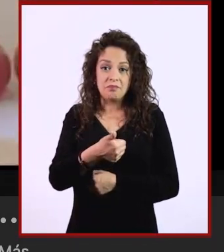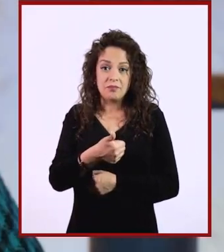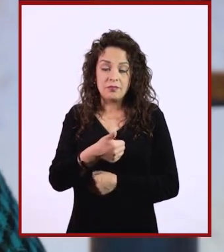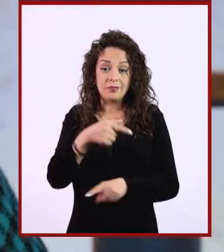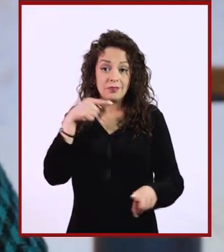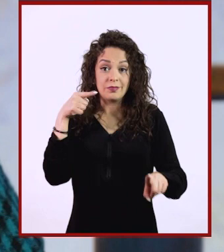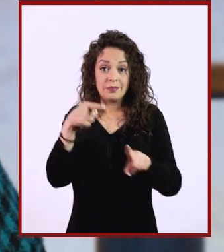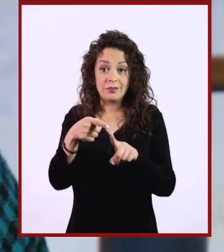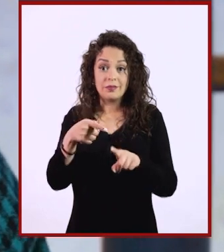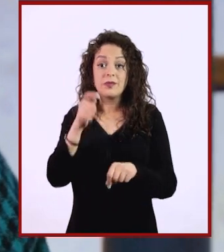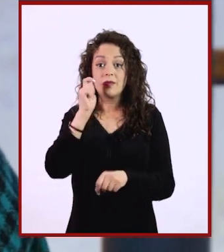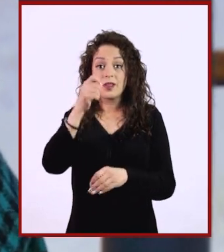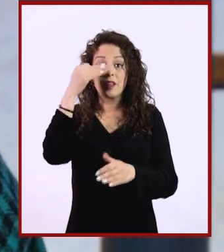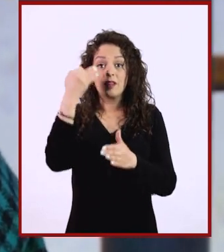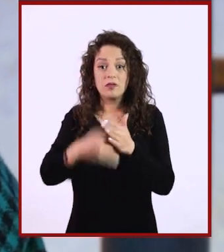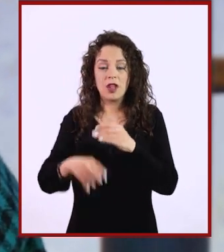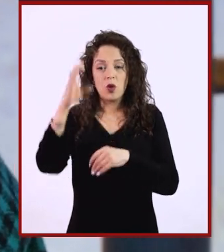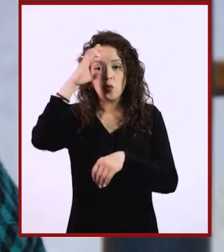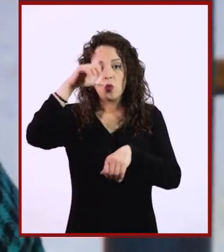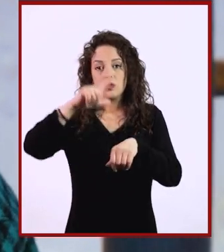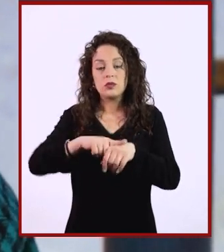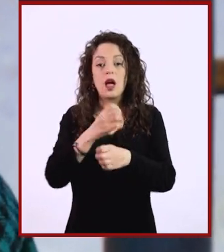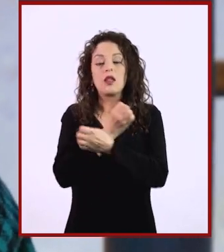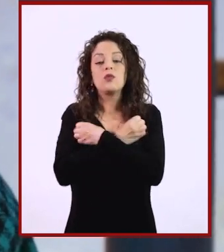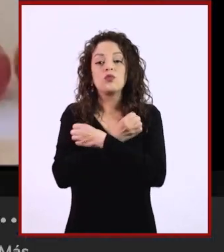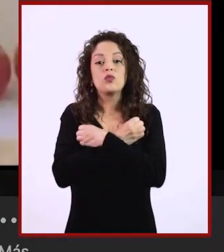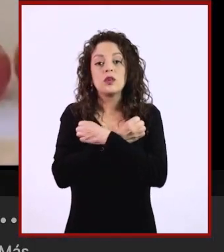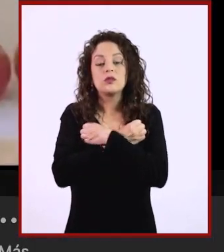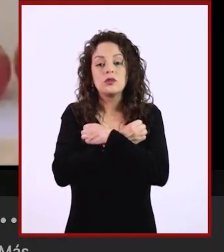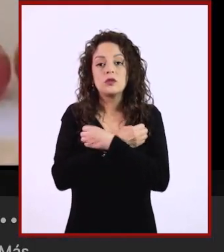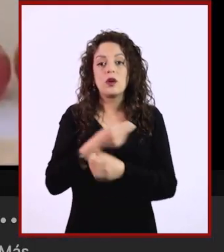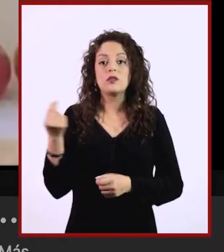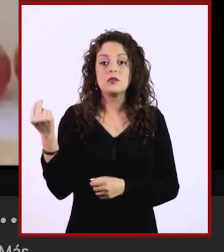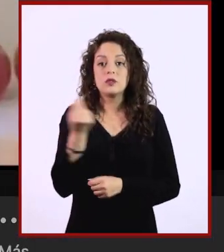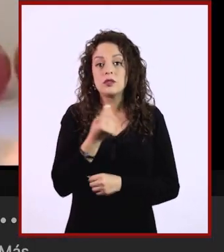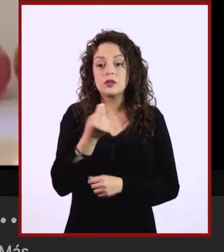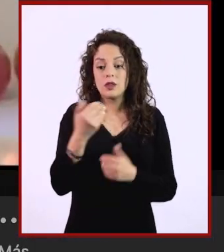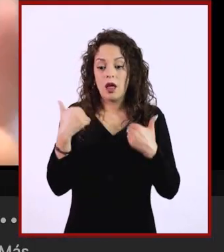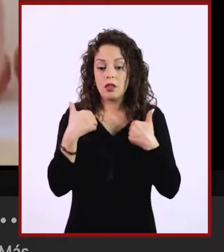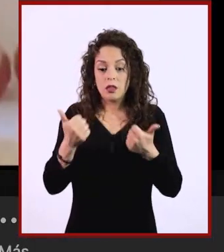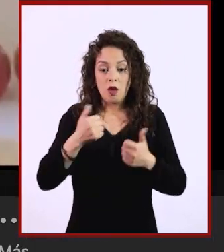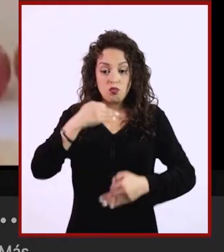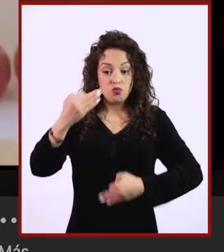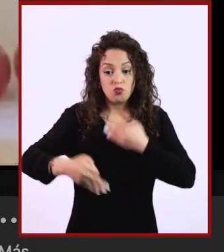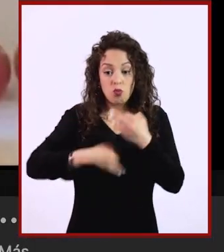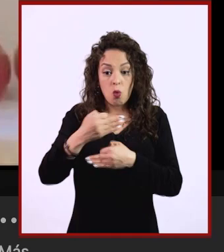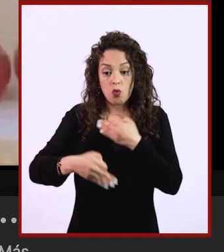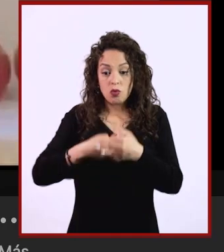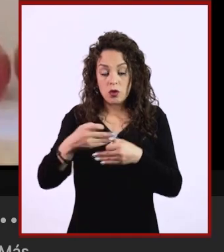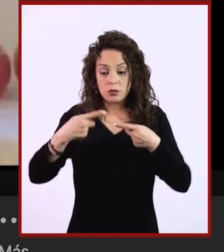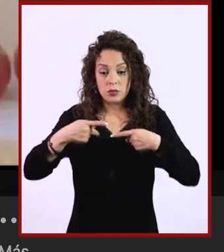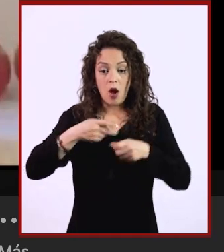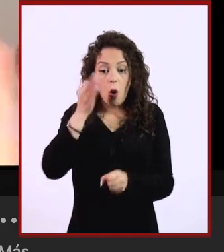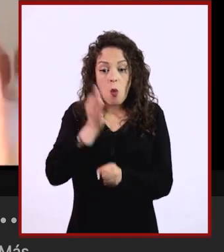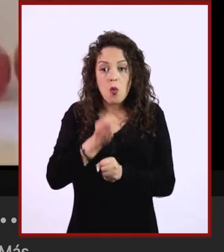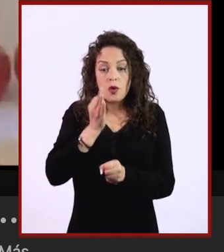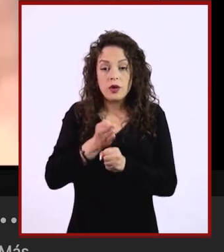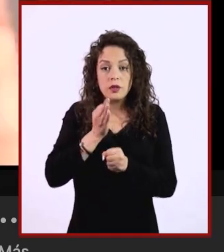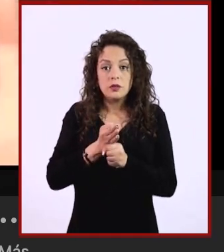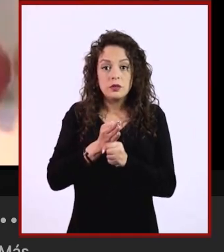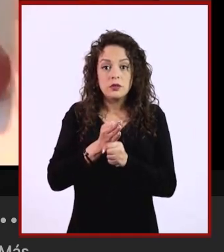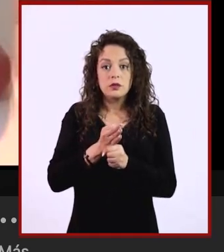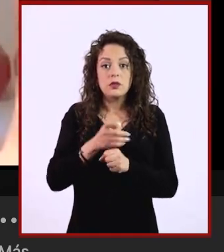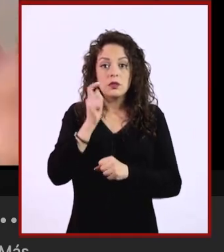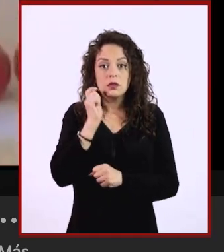educación y es la cuestión cultural, ¿no? De ser conscientes que vivimos, todos estamos, ahora sí que hablamos siempre